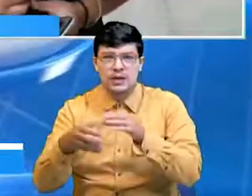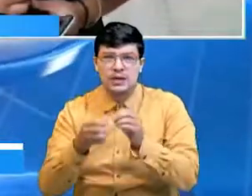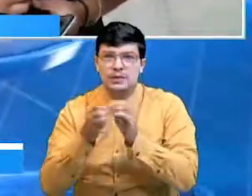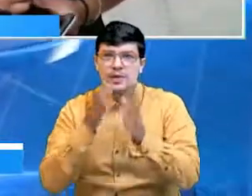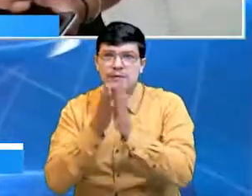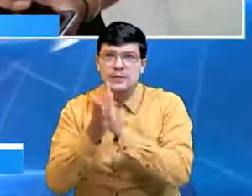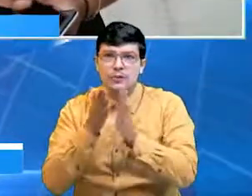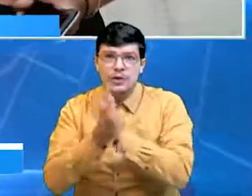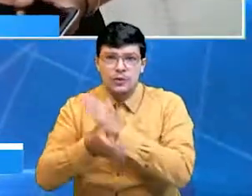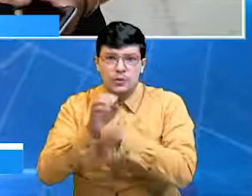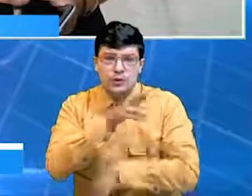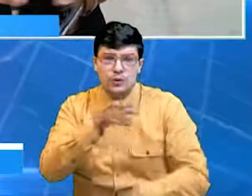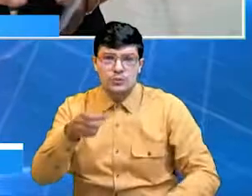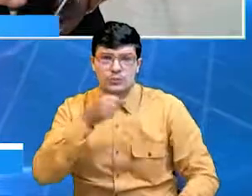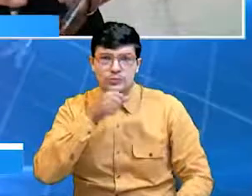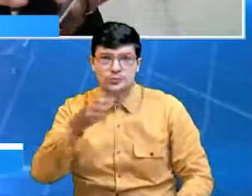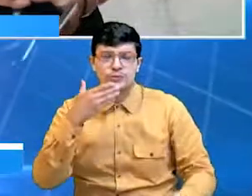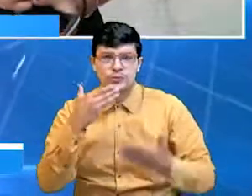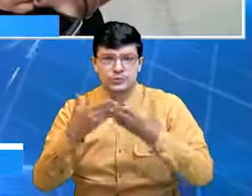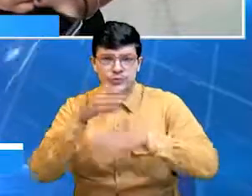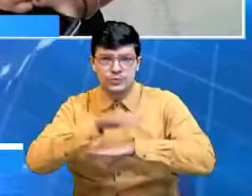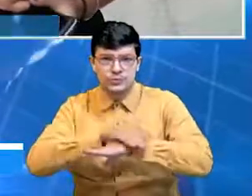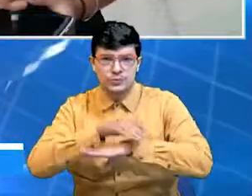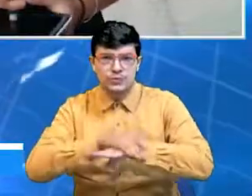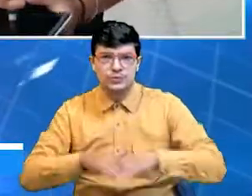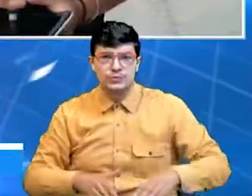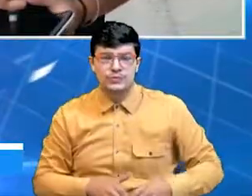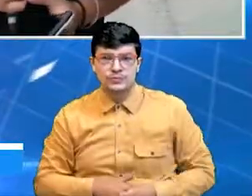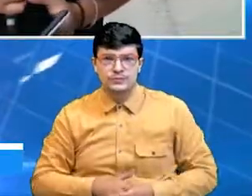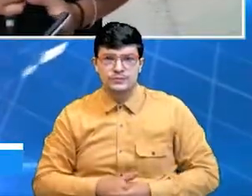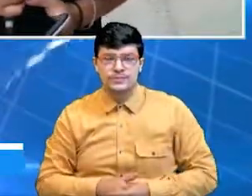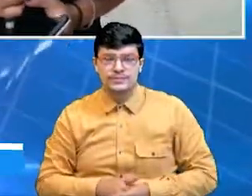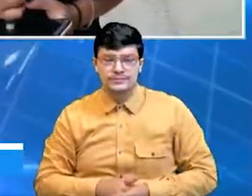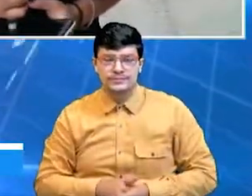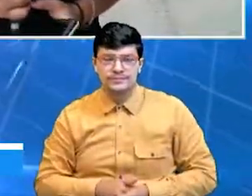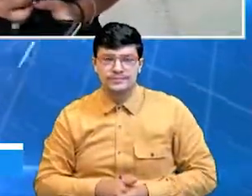Oriente Noticias, Joana Adarme. Continúen en estudio con más información. Muy buenas tardes.